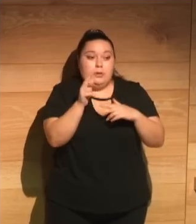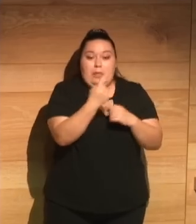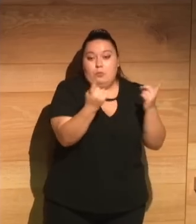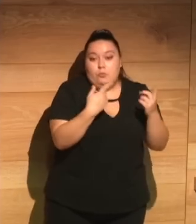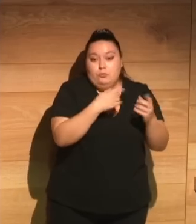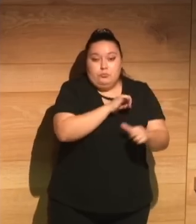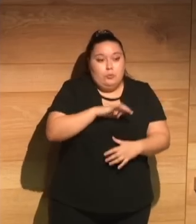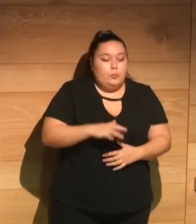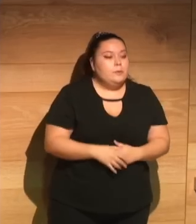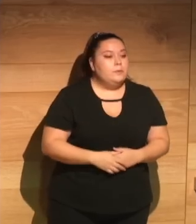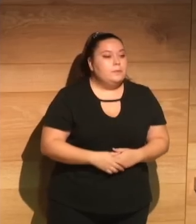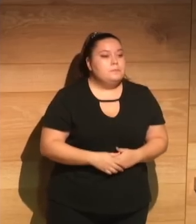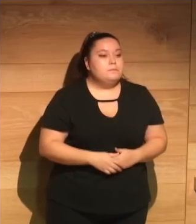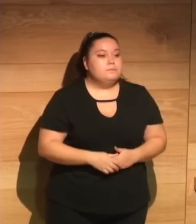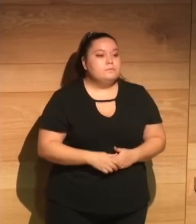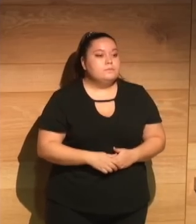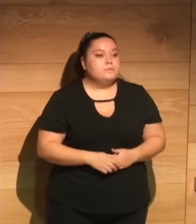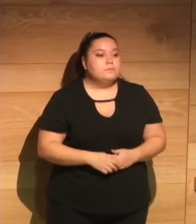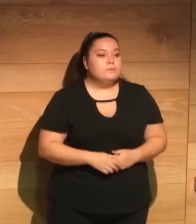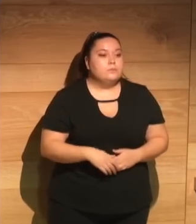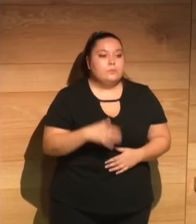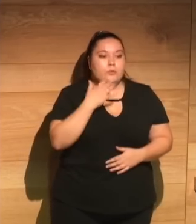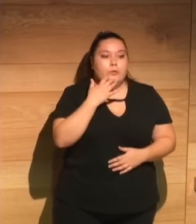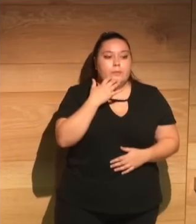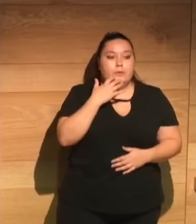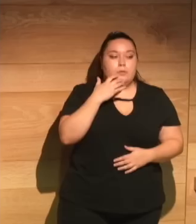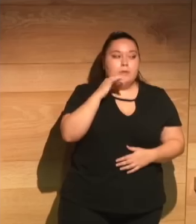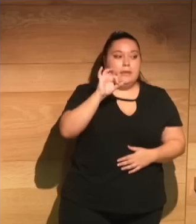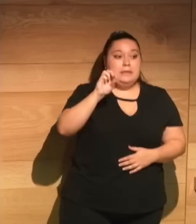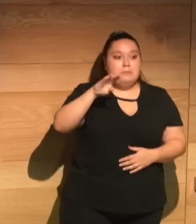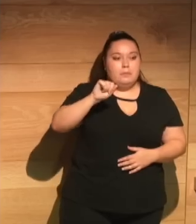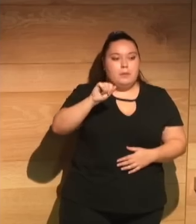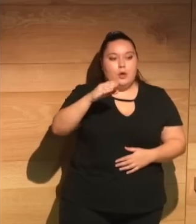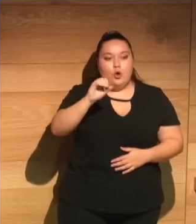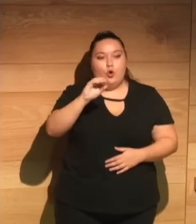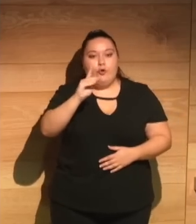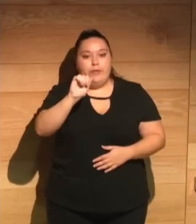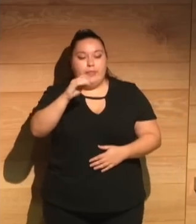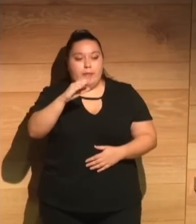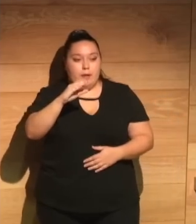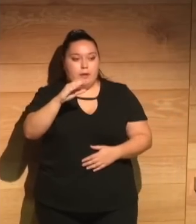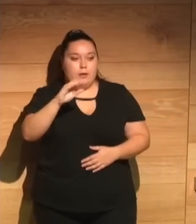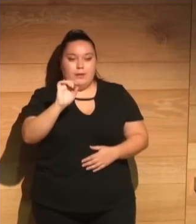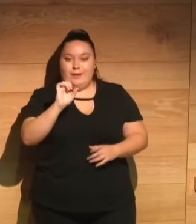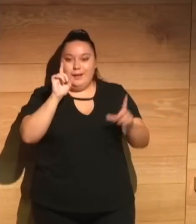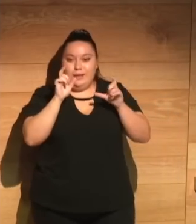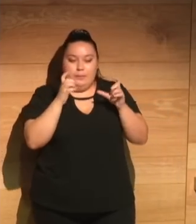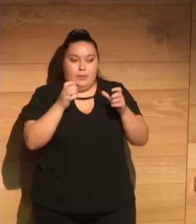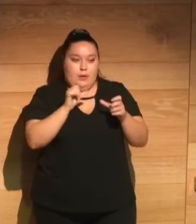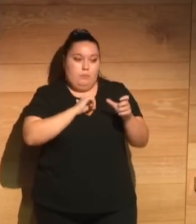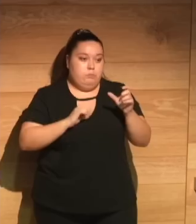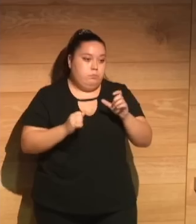suyo. Es con Kodak, precisamente con Eastman Kodak, que hace su primera cámara, la Kodak número 1, y ya